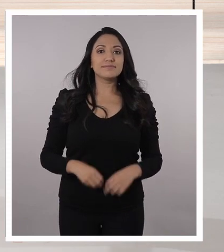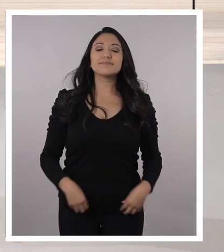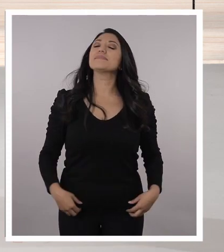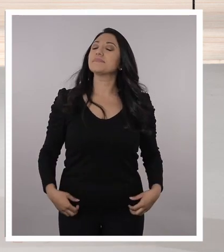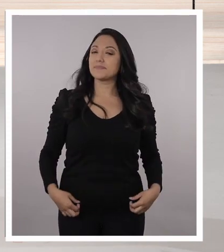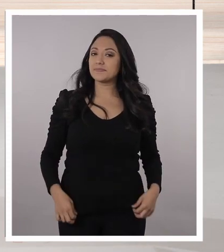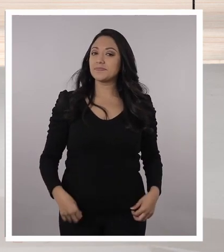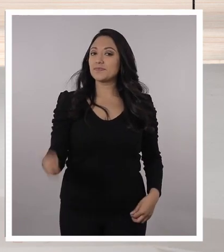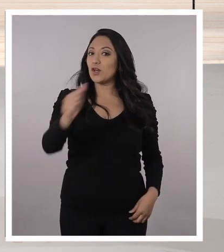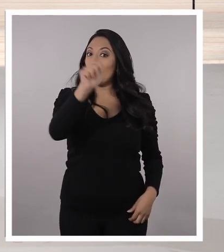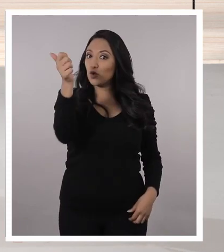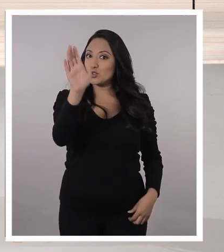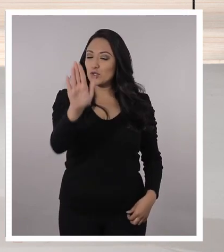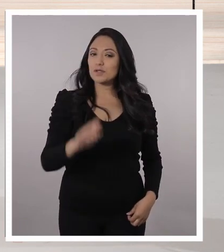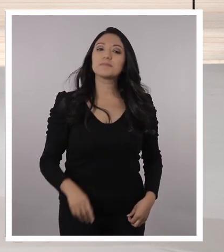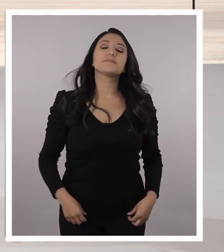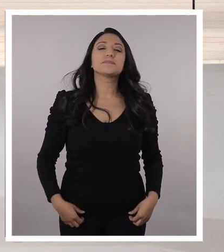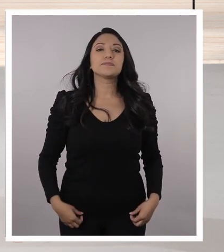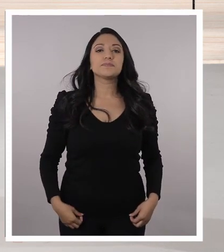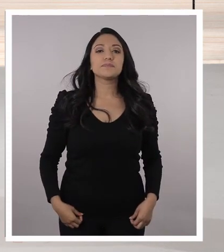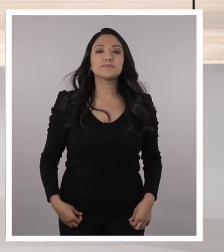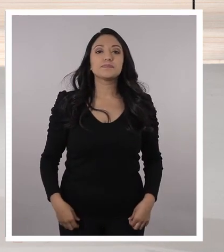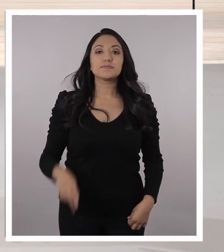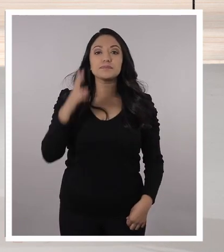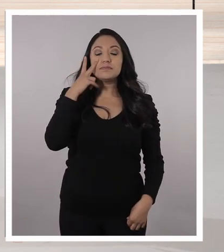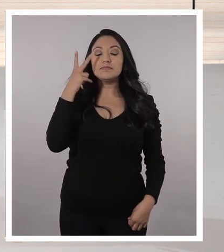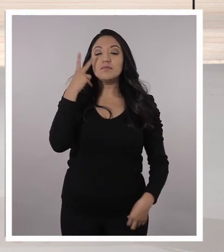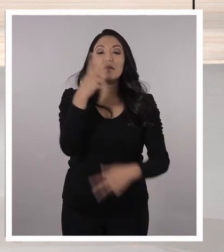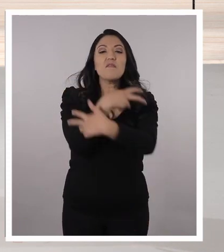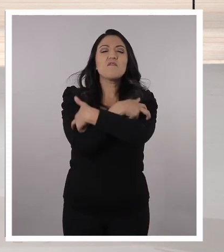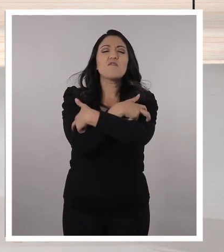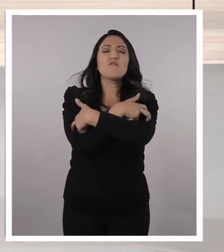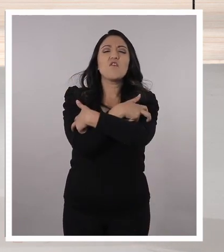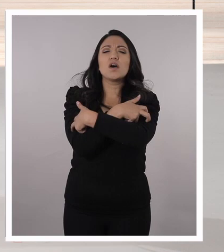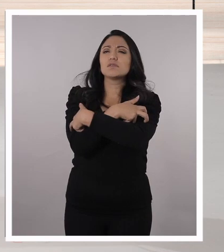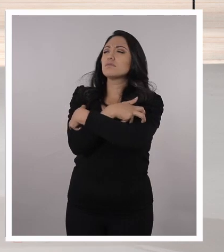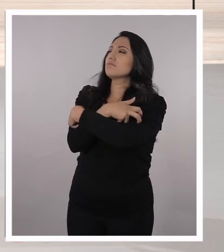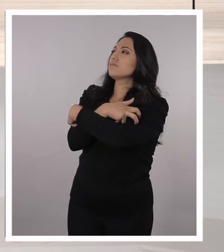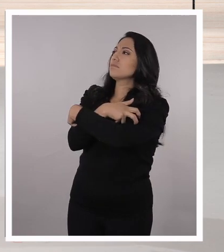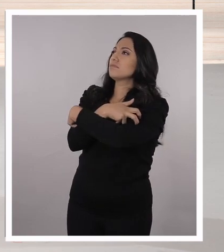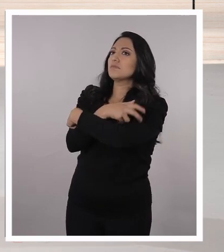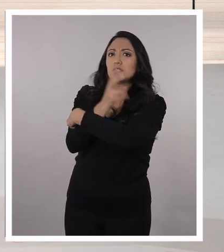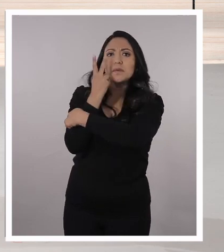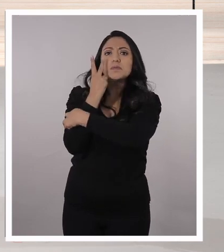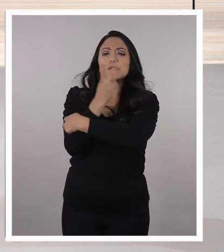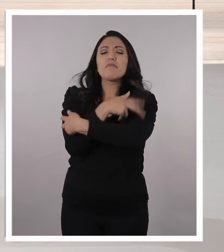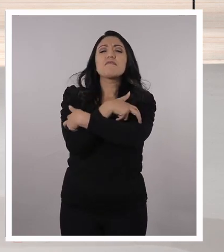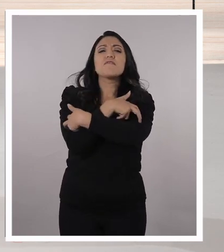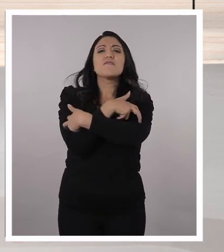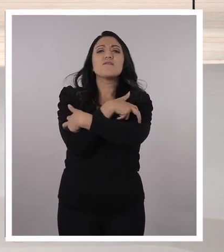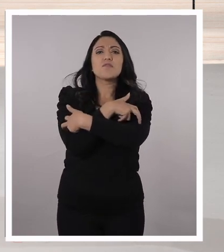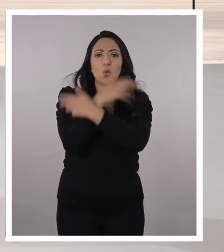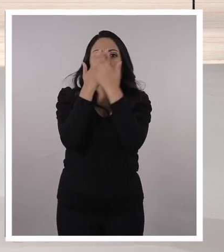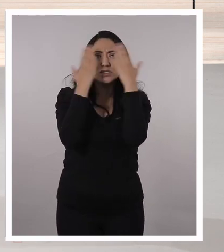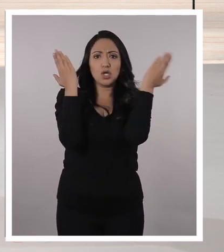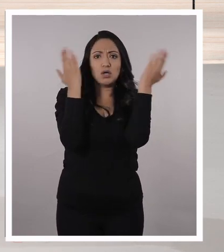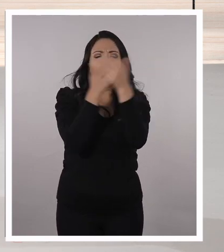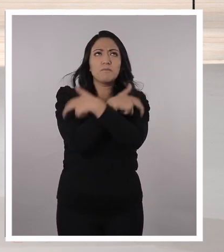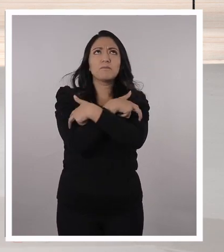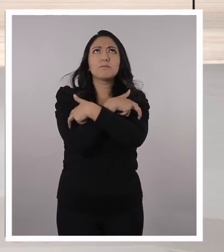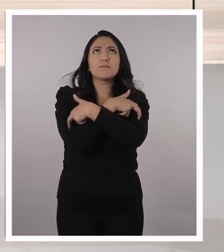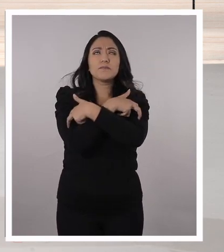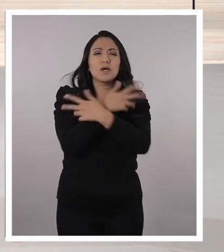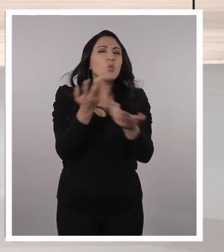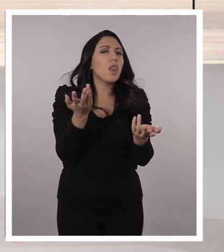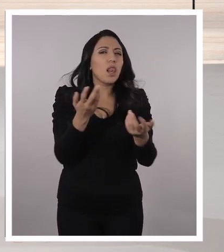Vamos a ver el siguiente. Observemos en nuestra pizarra, tenemos un nuevo fósil. ¿Qué les parece? ¿Qué les llama la atención de este